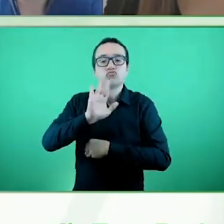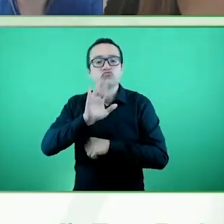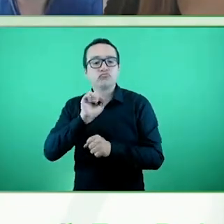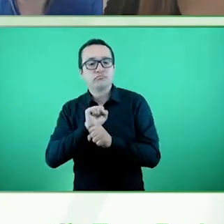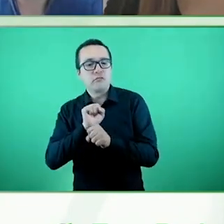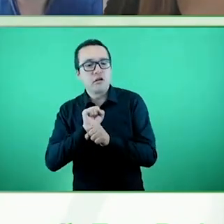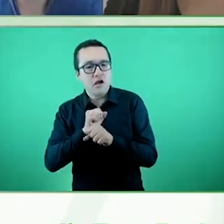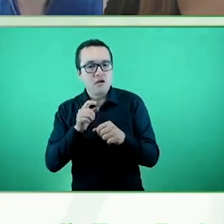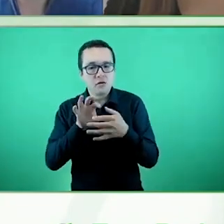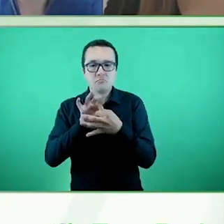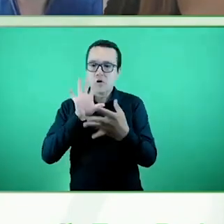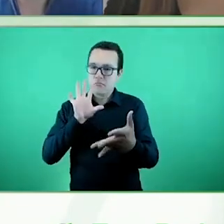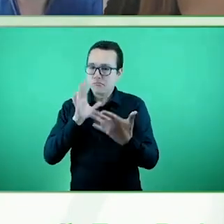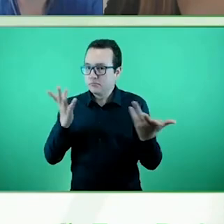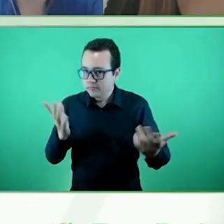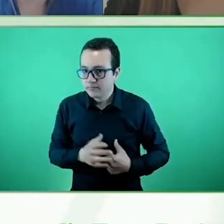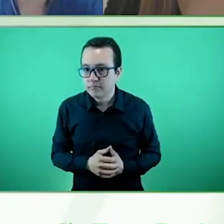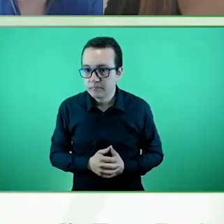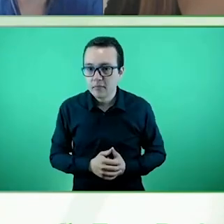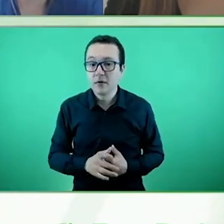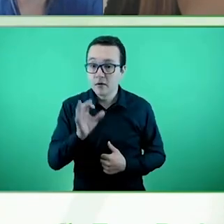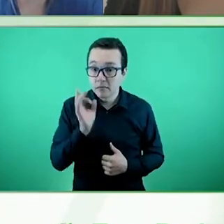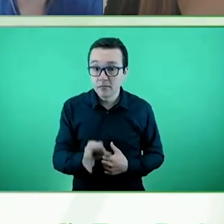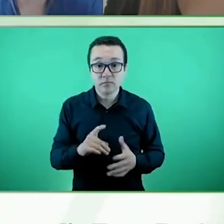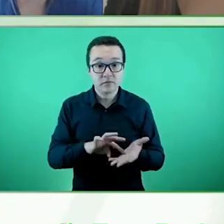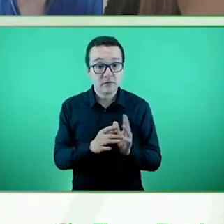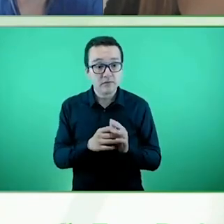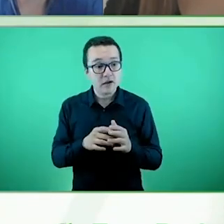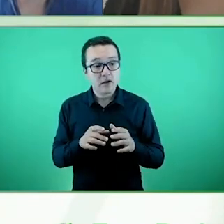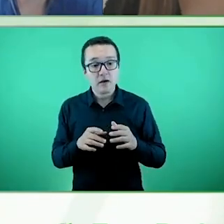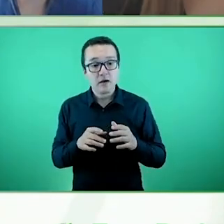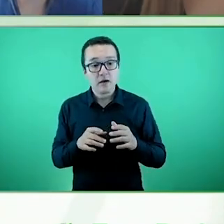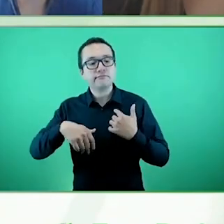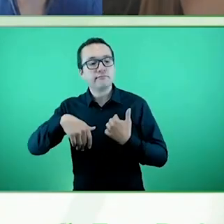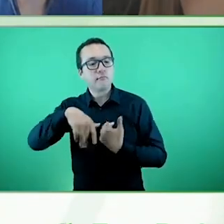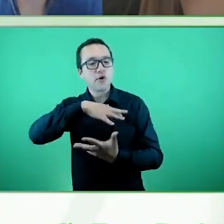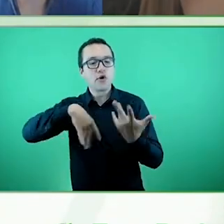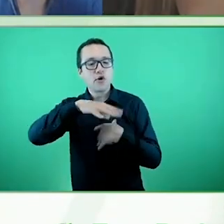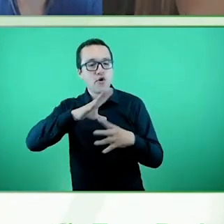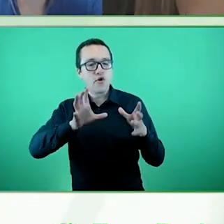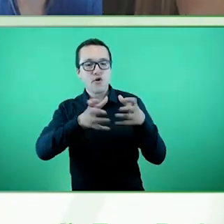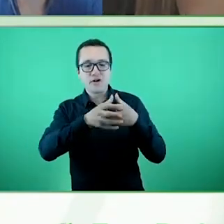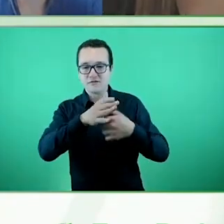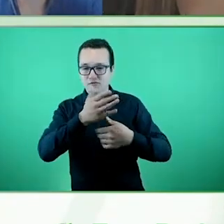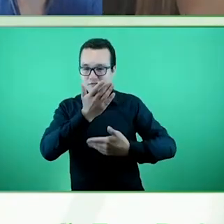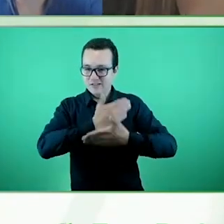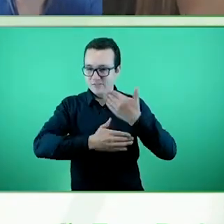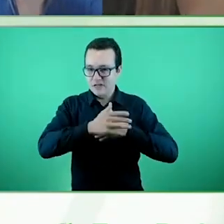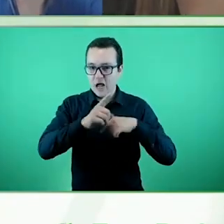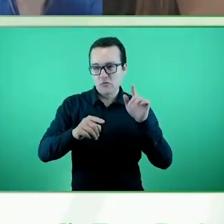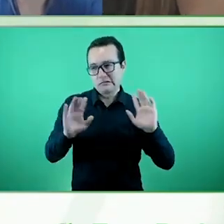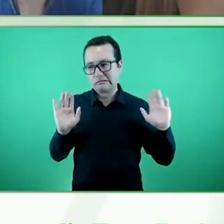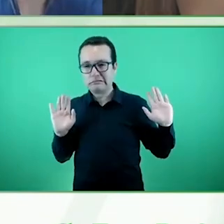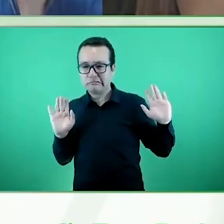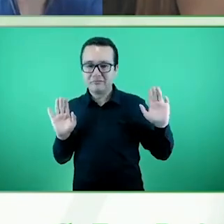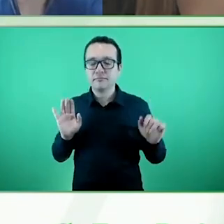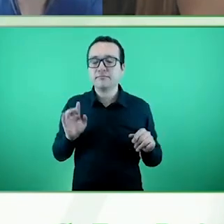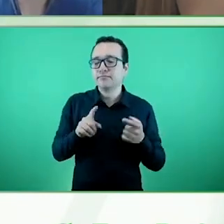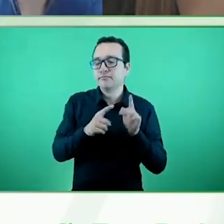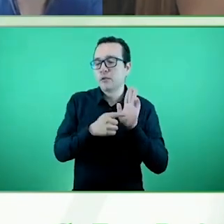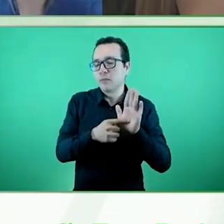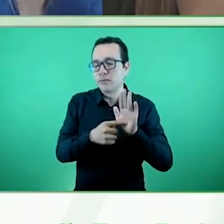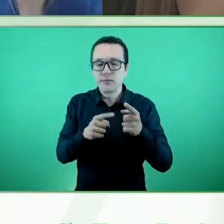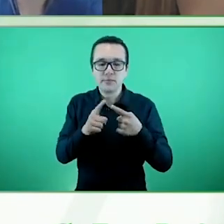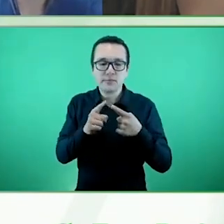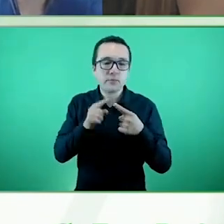la discapacidad todavía no se animan a emprender, como pueden ser las mujeres, como pueden ser ciertos colectivos como personas